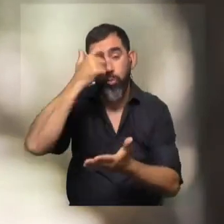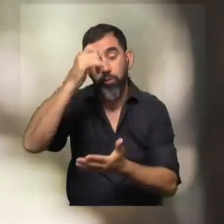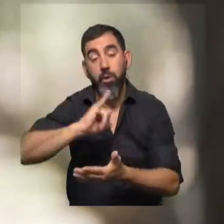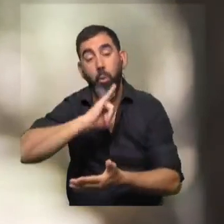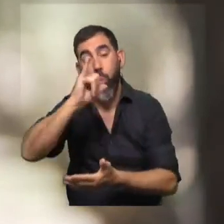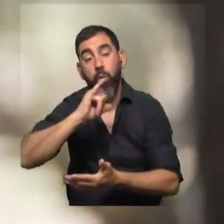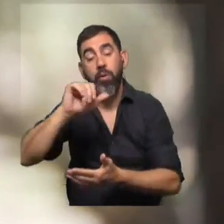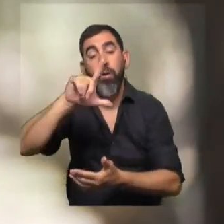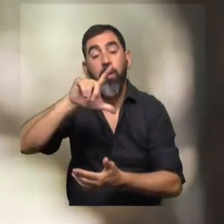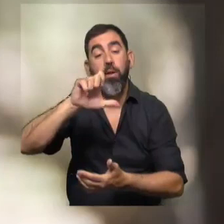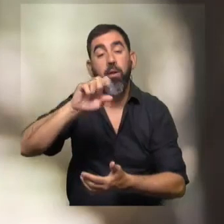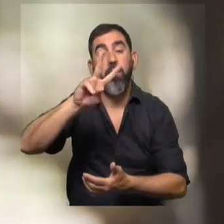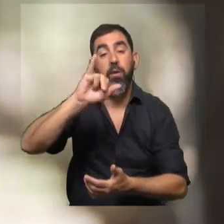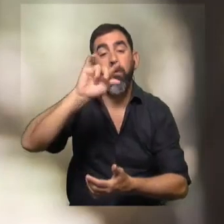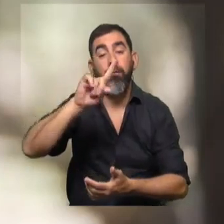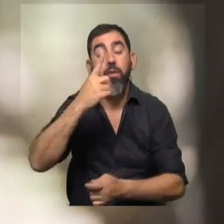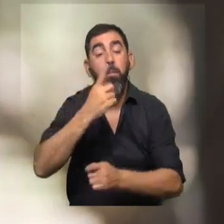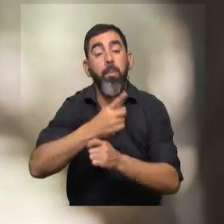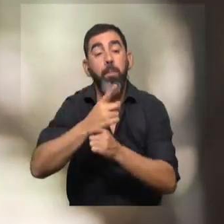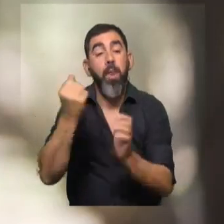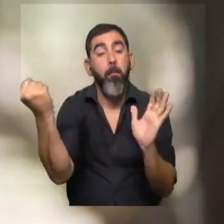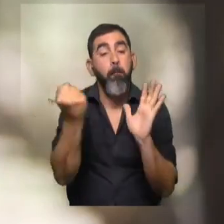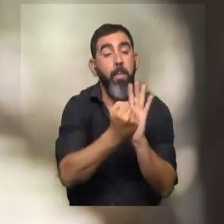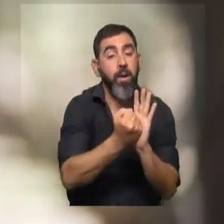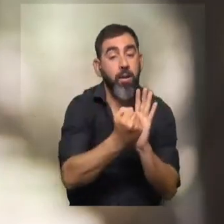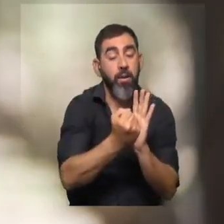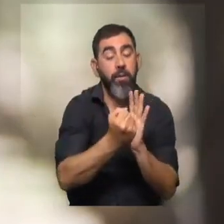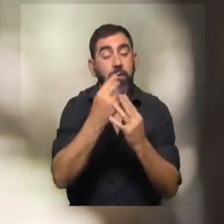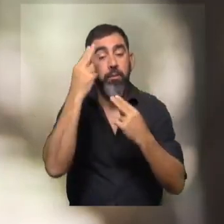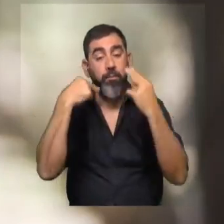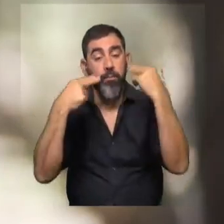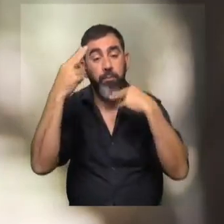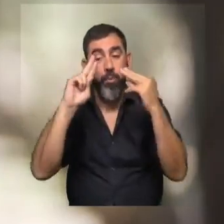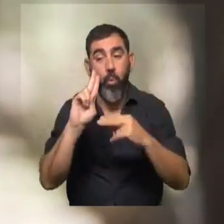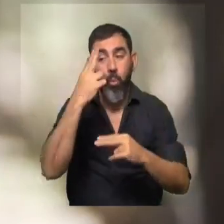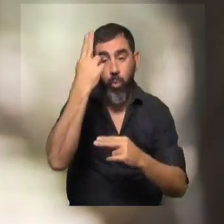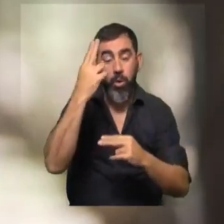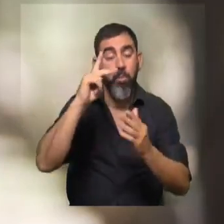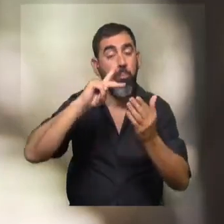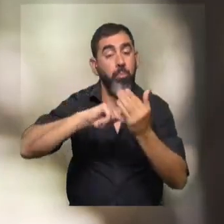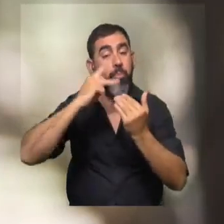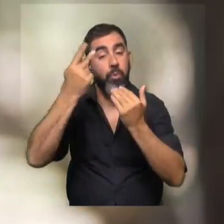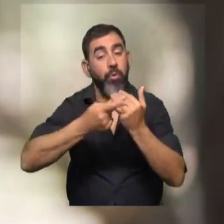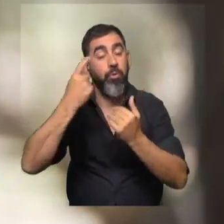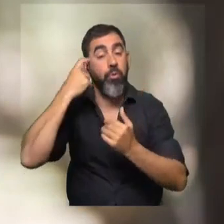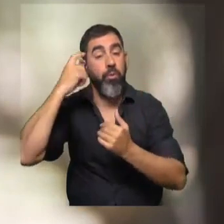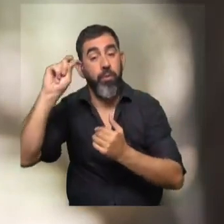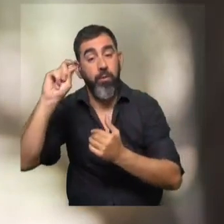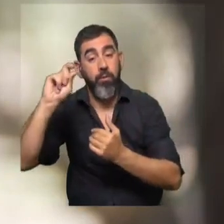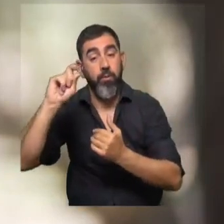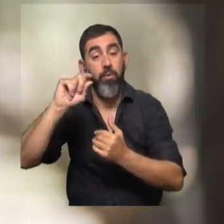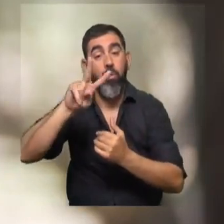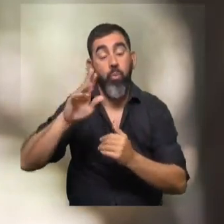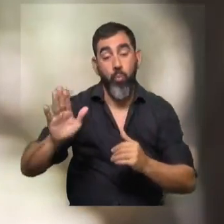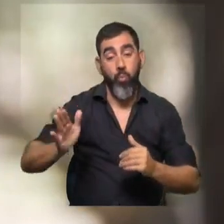que Levid es la primera marca de enocosmética en Uruguay. Un proyecto, una iniciativa impulsada por